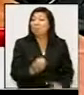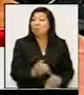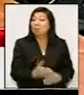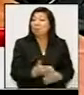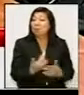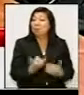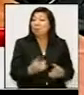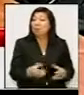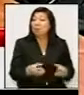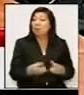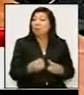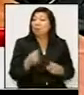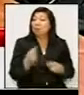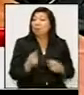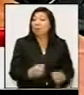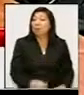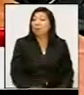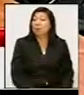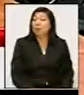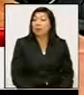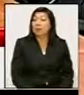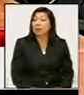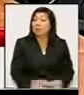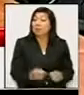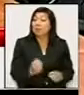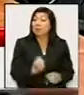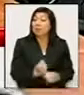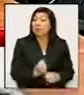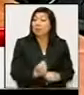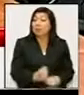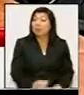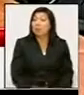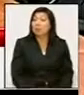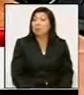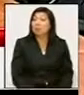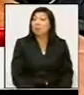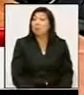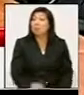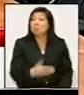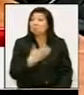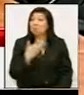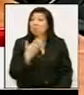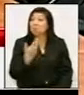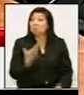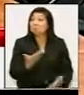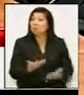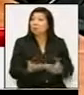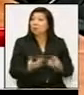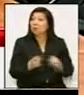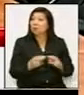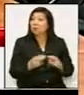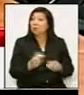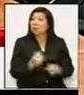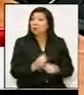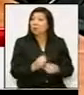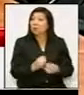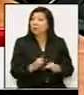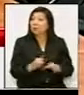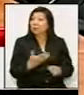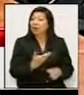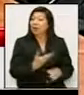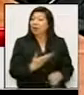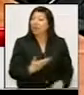día de la Comisión de Turismo, haciendo esta mesa de trabajo, que será bueno si coincidamos con la mesa de trabajo que hace el